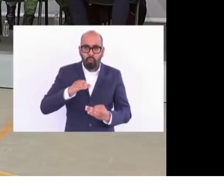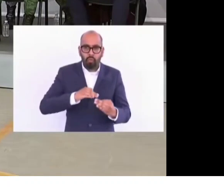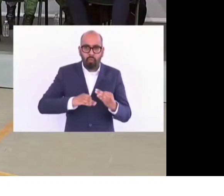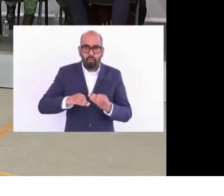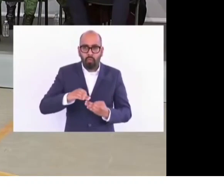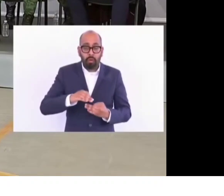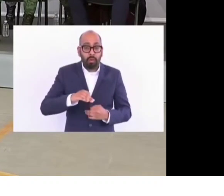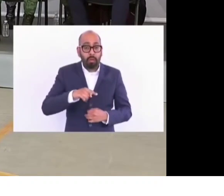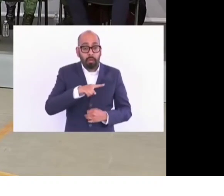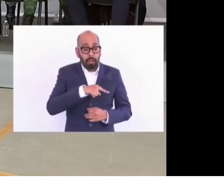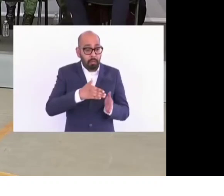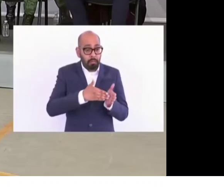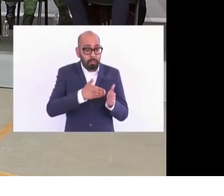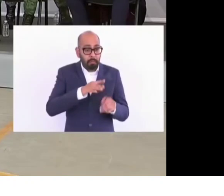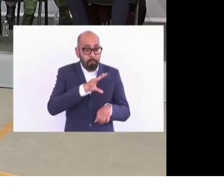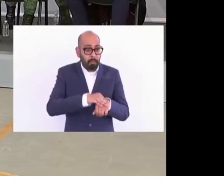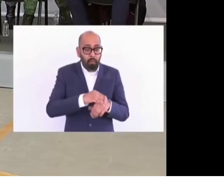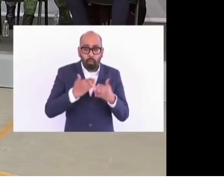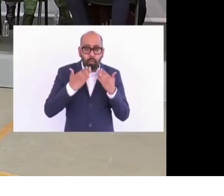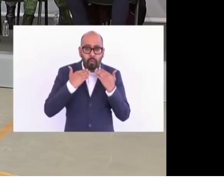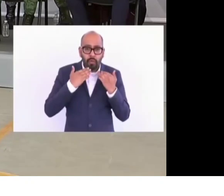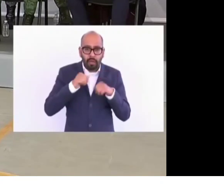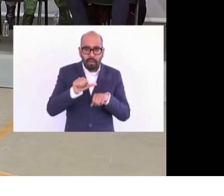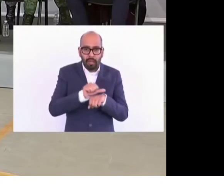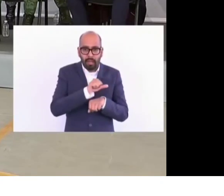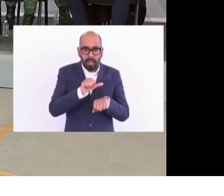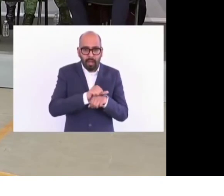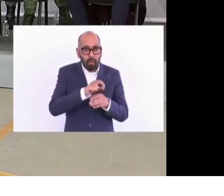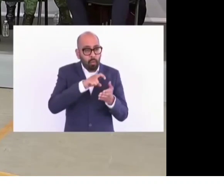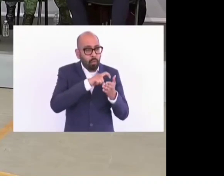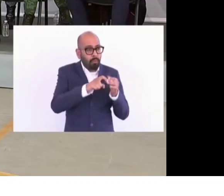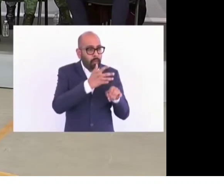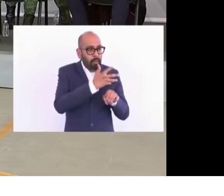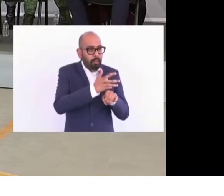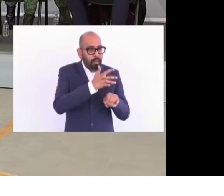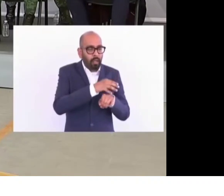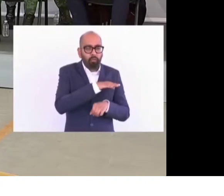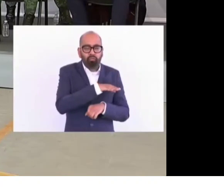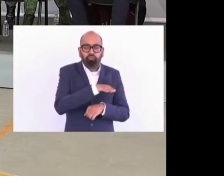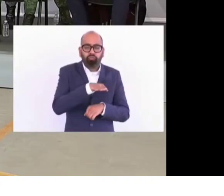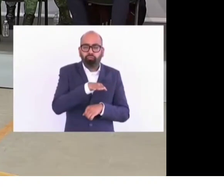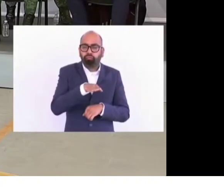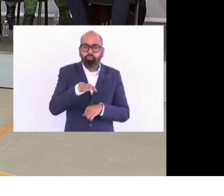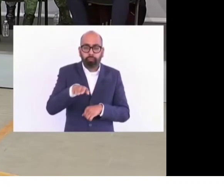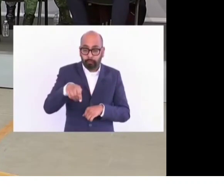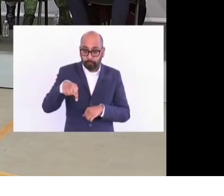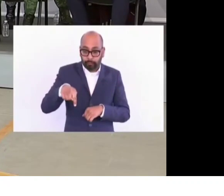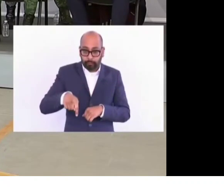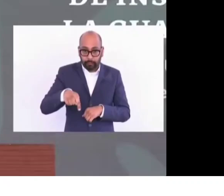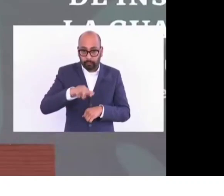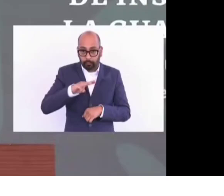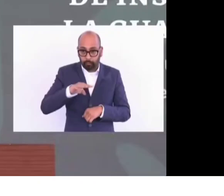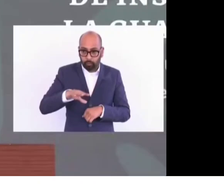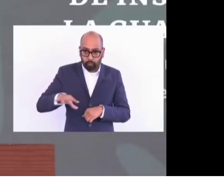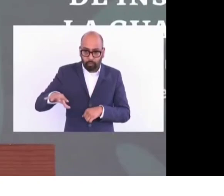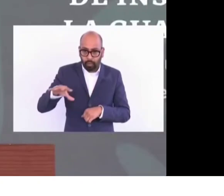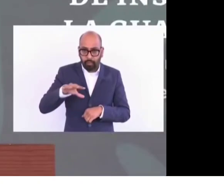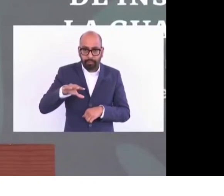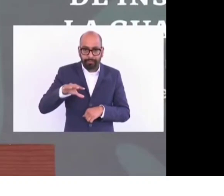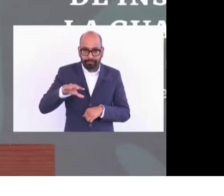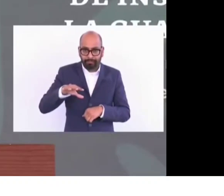que no tengan papeles y que hayan introducido nuestros paisanos para